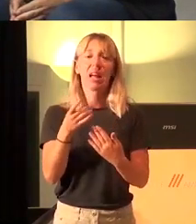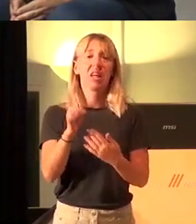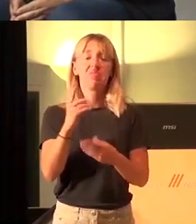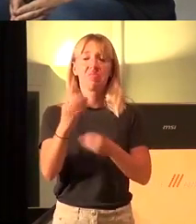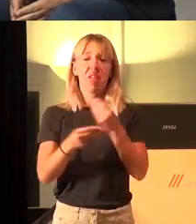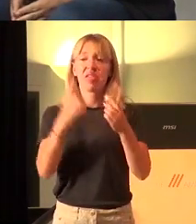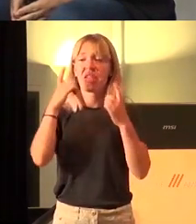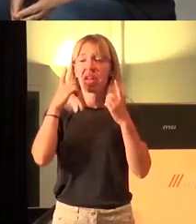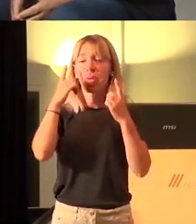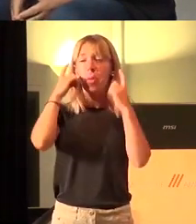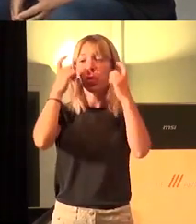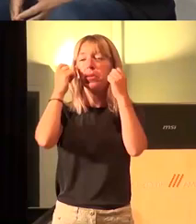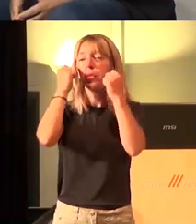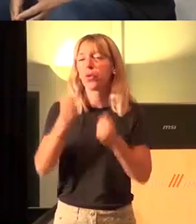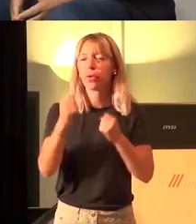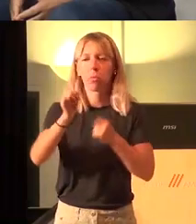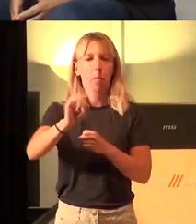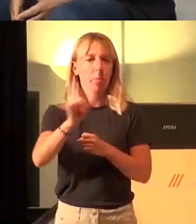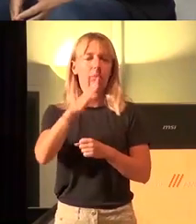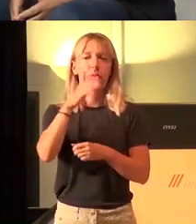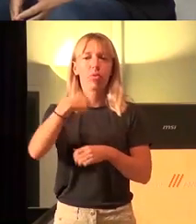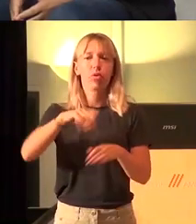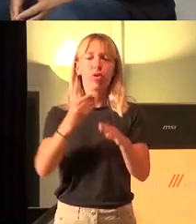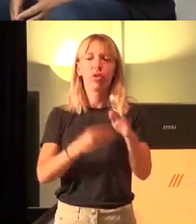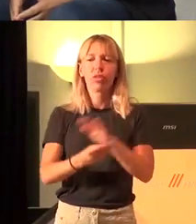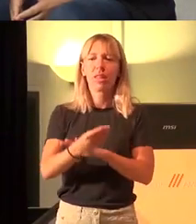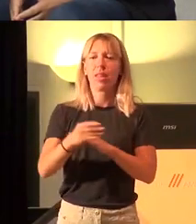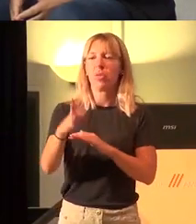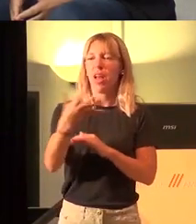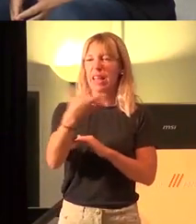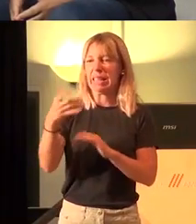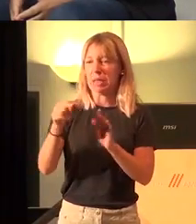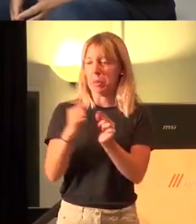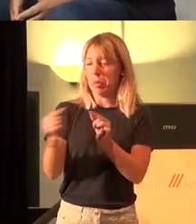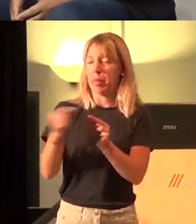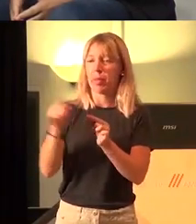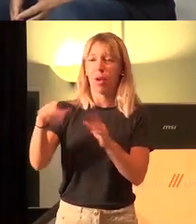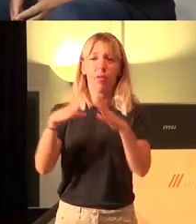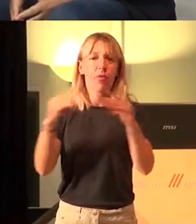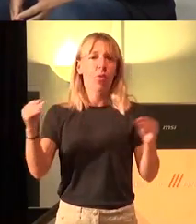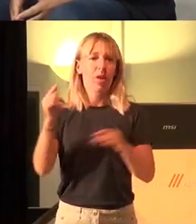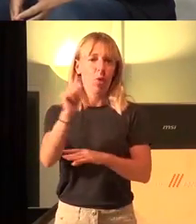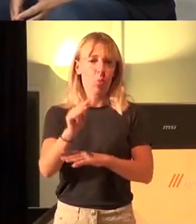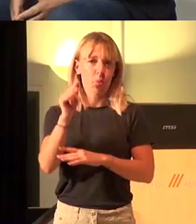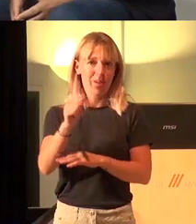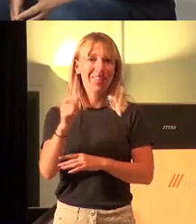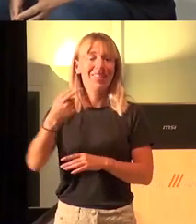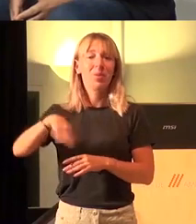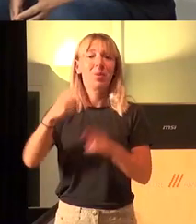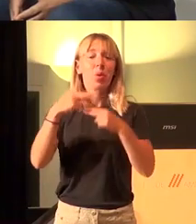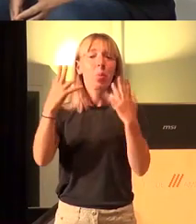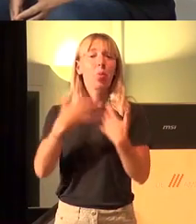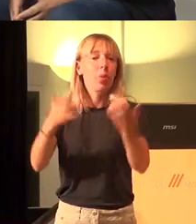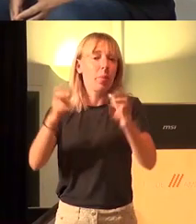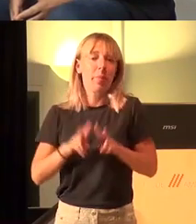hacer ningún esfuerzo, la verdad, porque nosotros nacimos a 500 metros de aquí, en una facultad en la Complutense. Nuestro público